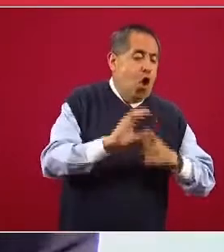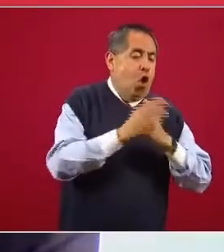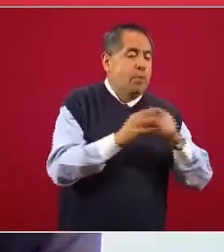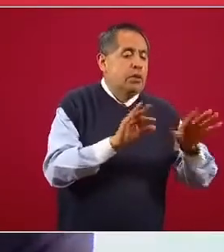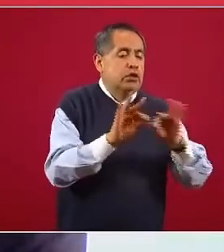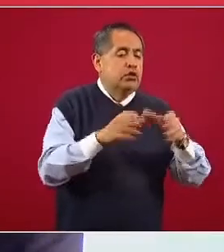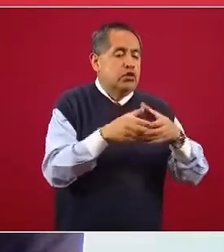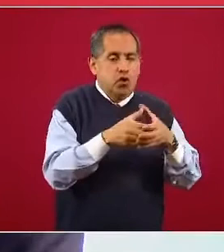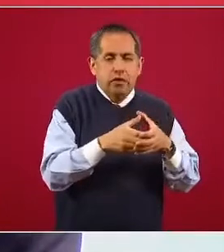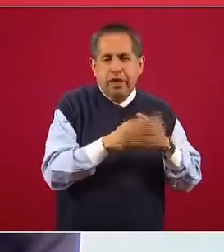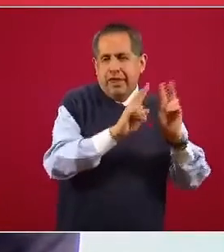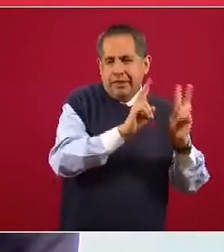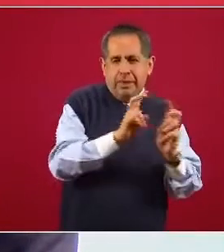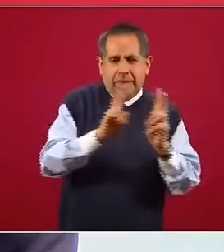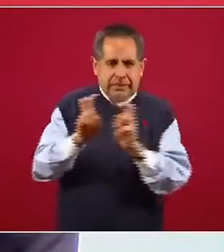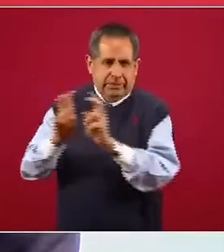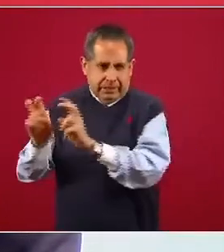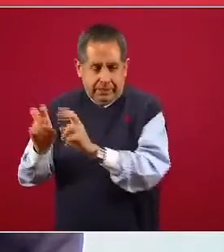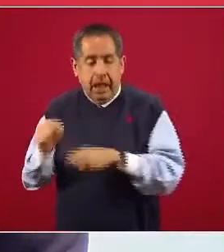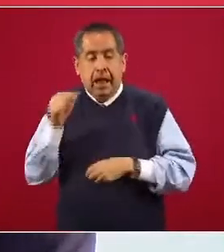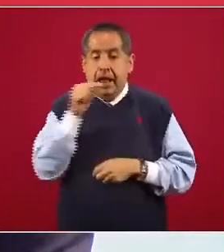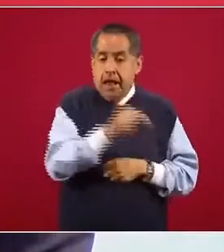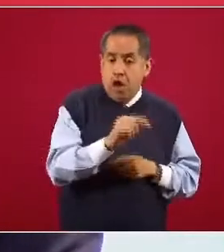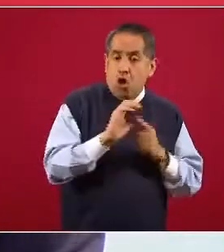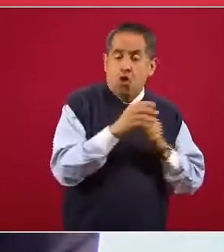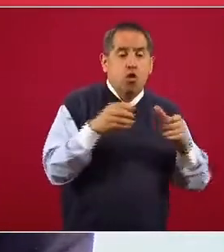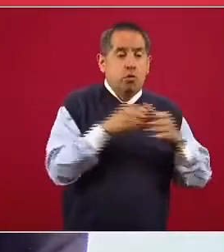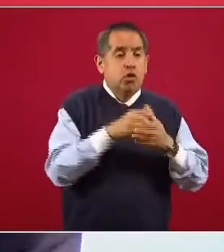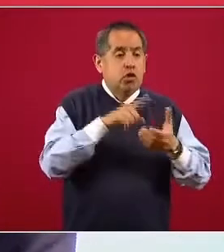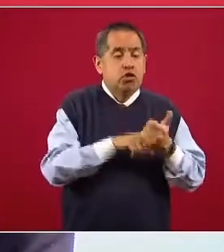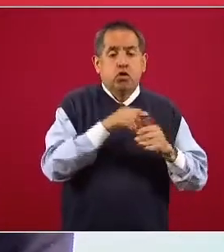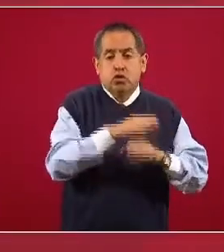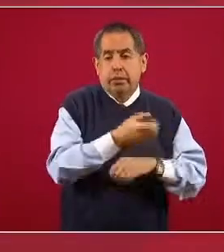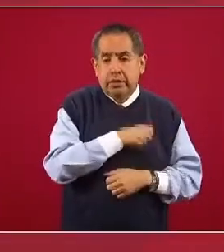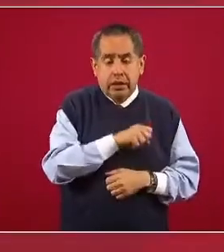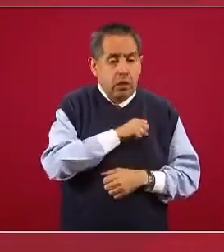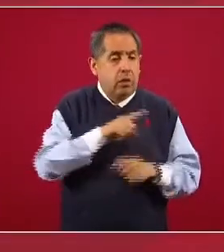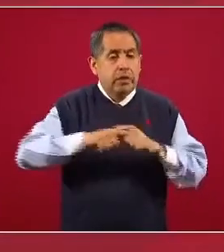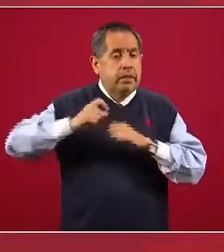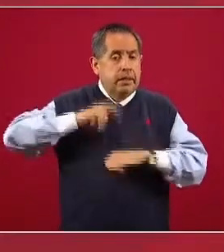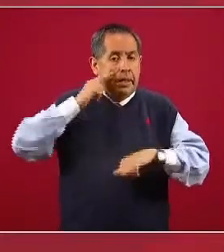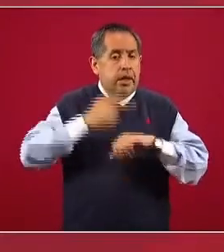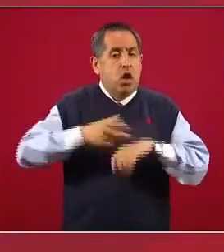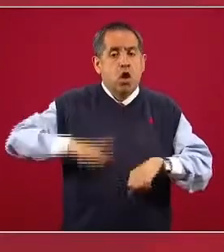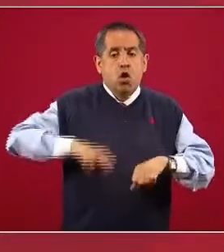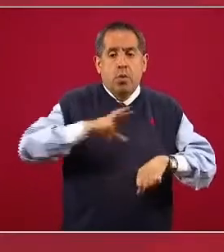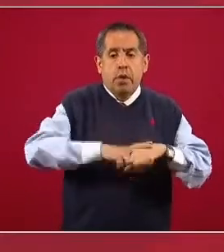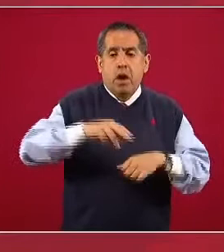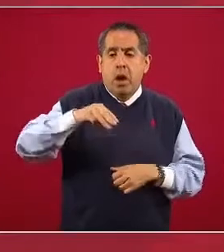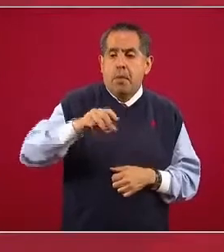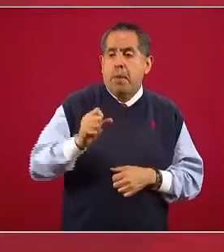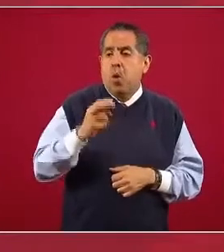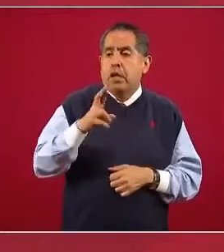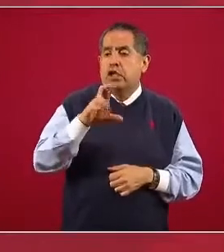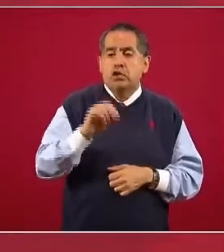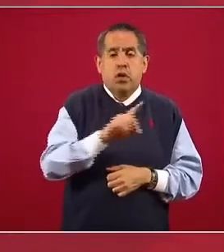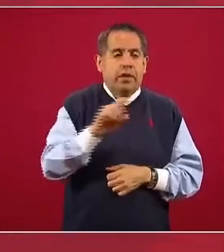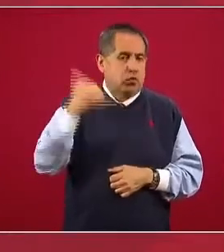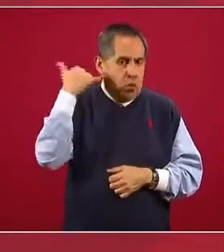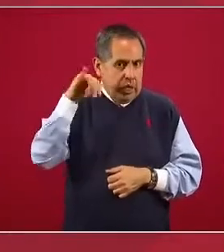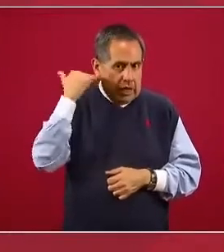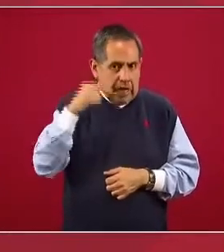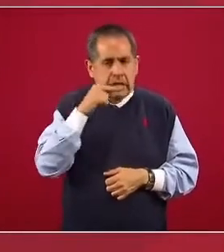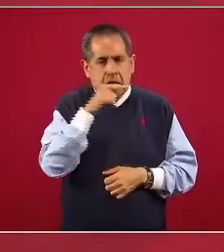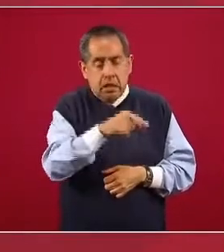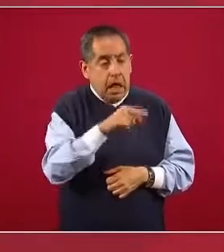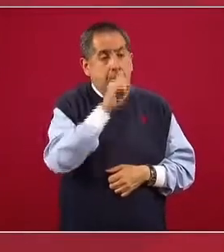tiene comisiones temáticas sobre distintos temas y hay una sobre salud que preside el gobernador Mauricio Vila de Yucatán,